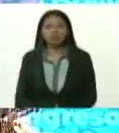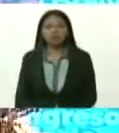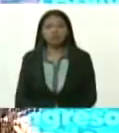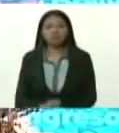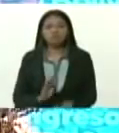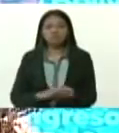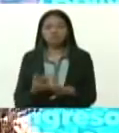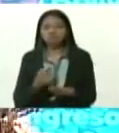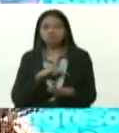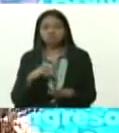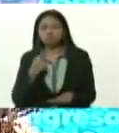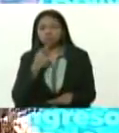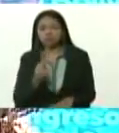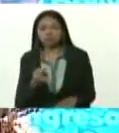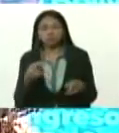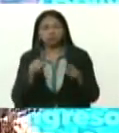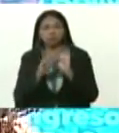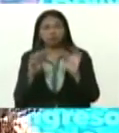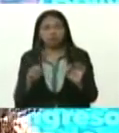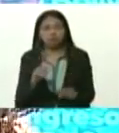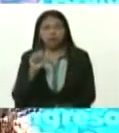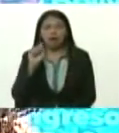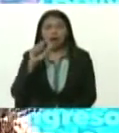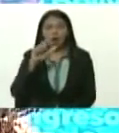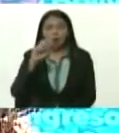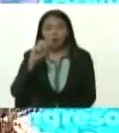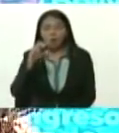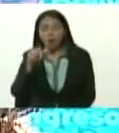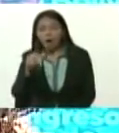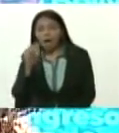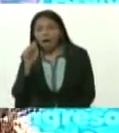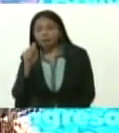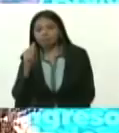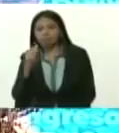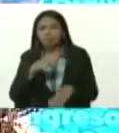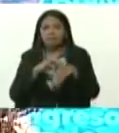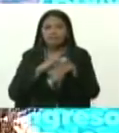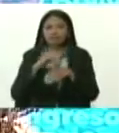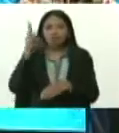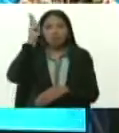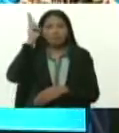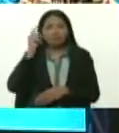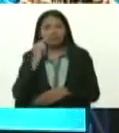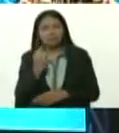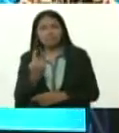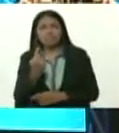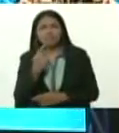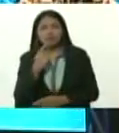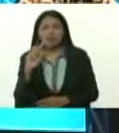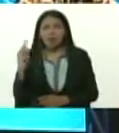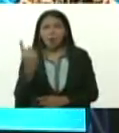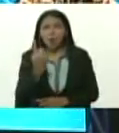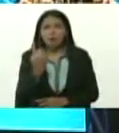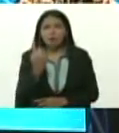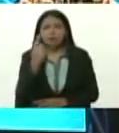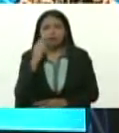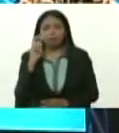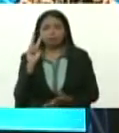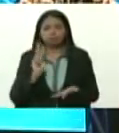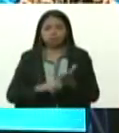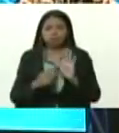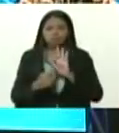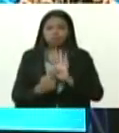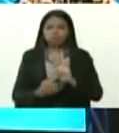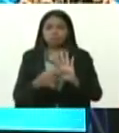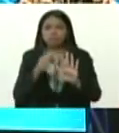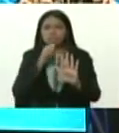porque lo decía Aloy y lo decía Indira. Y creo que la única testigo, o